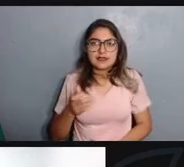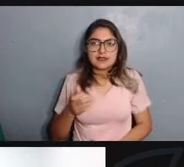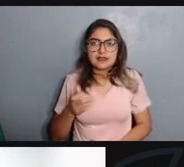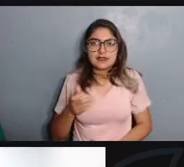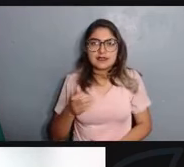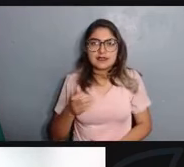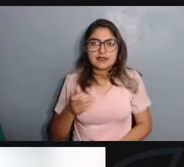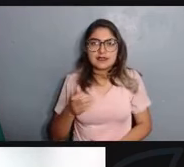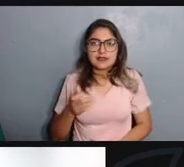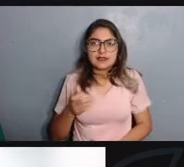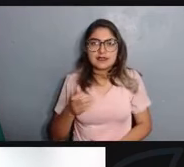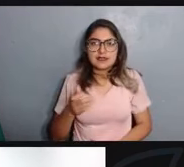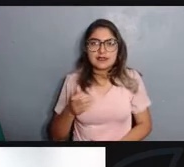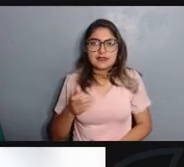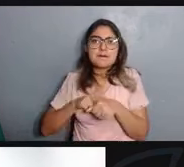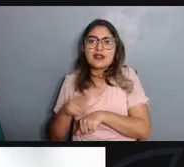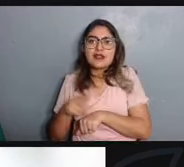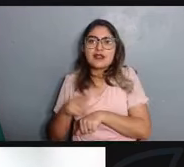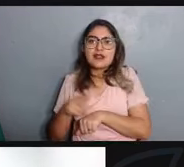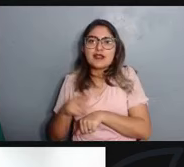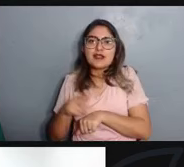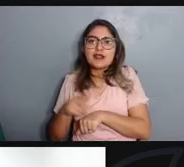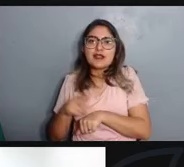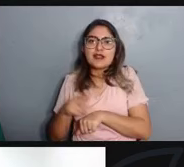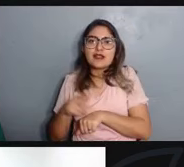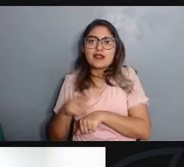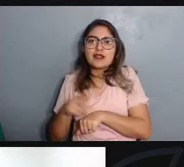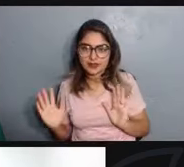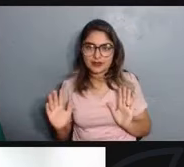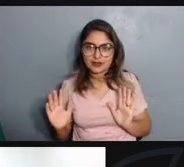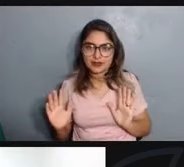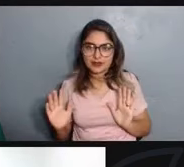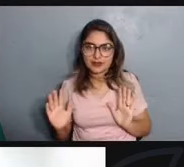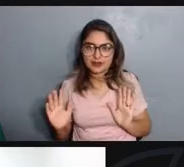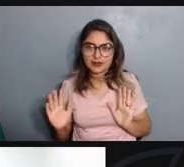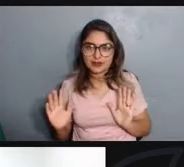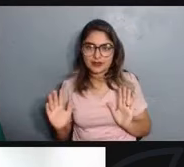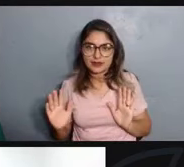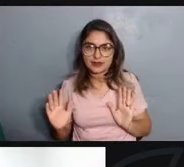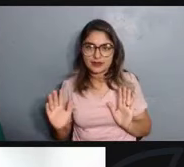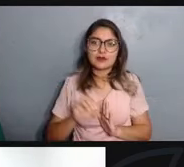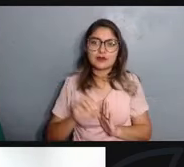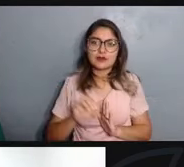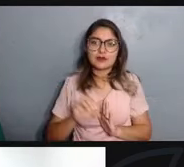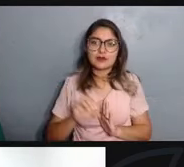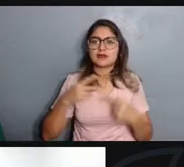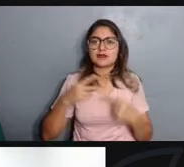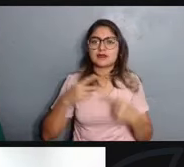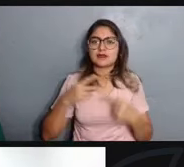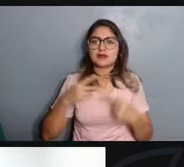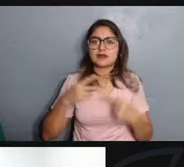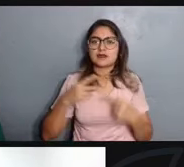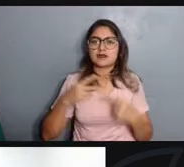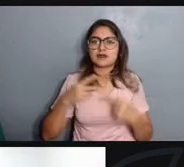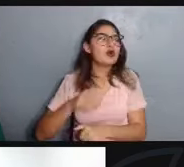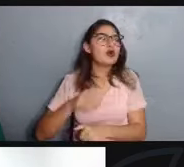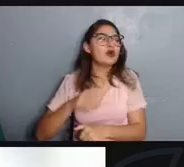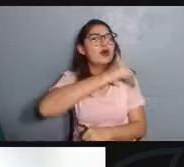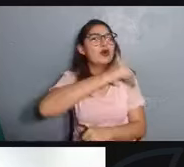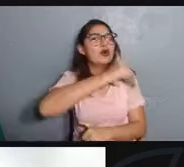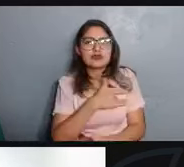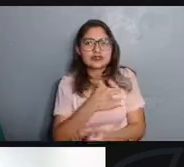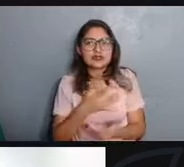las que vivo, sino alguien externo. Y esto también, no nada más se da en la adolescencia, también se está dando en las